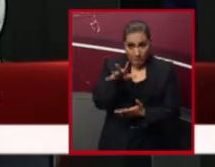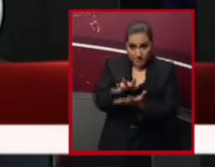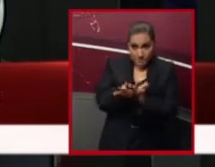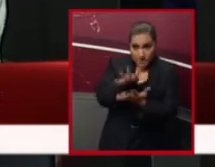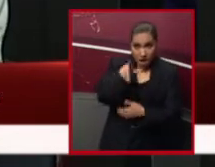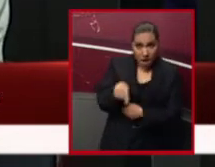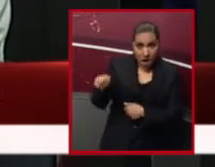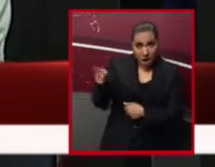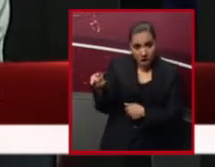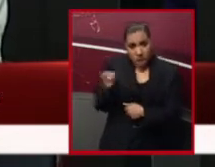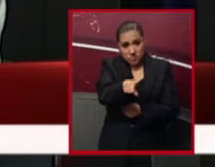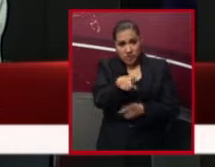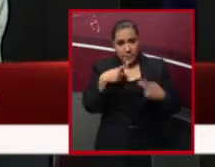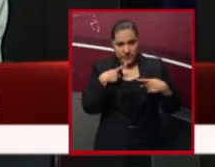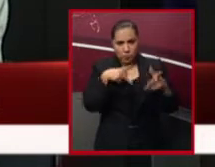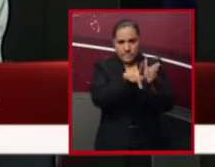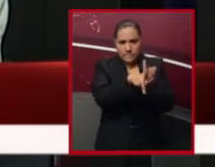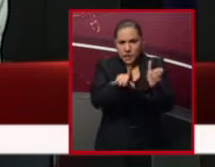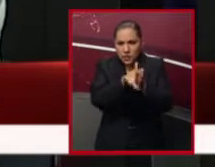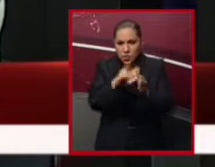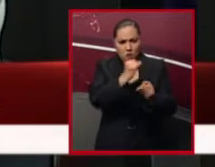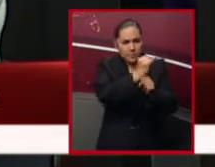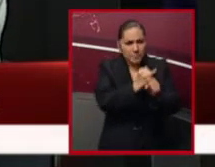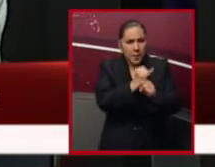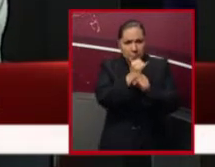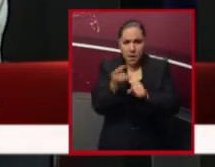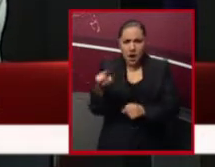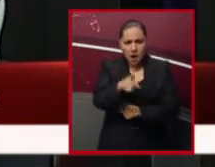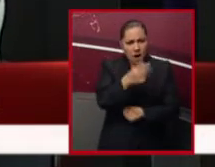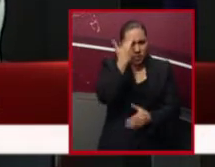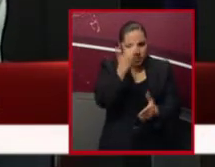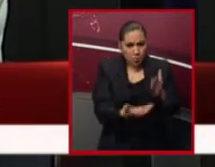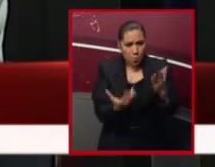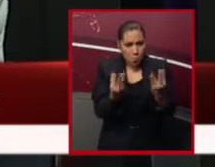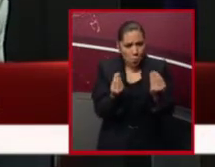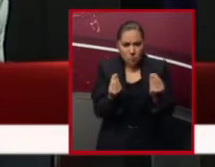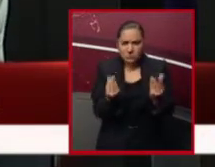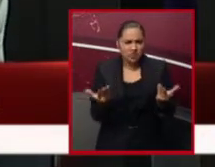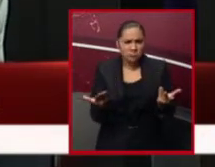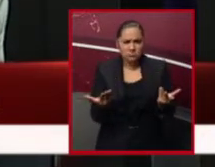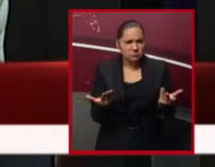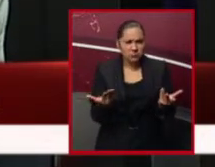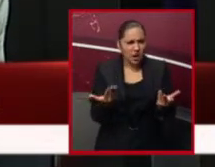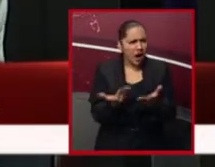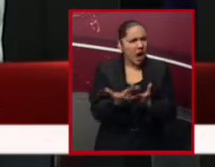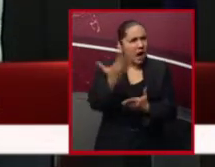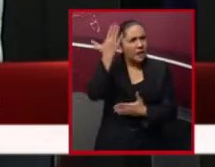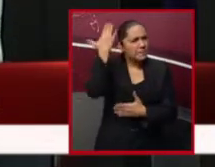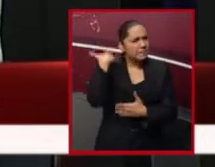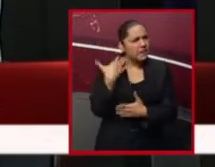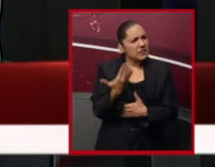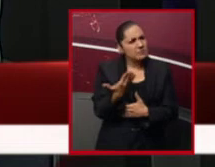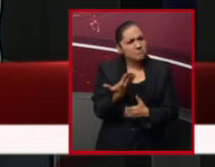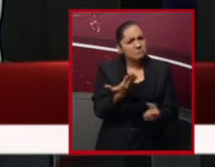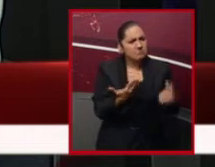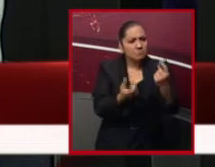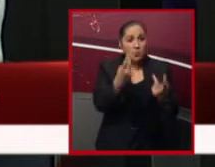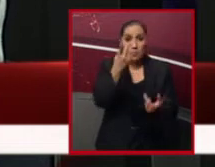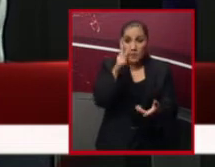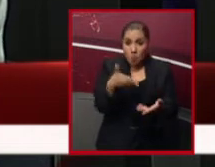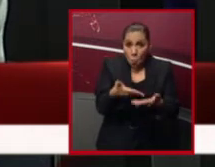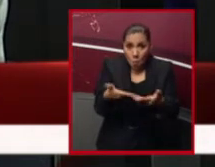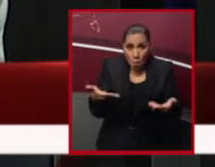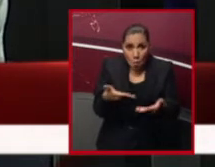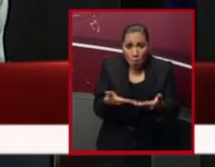la violencia contra la sociedad que hoy existe, que es una manera de gobernar. Laxman, es una manera de